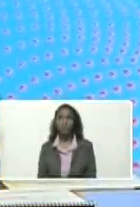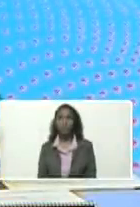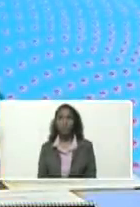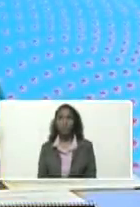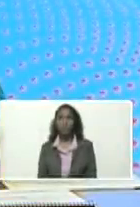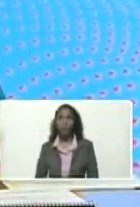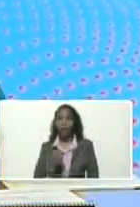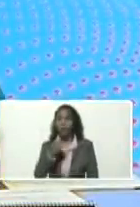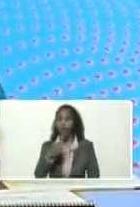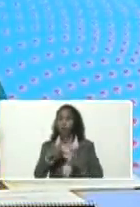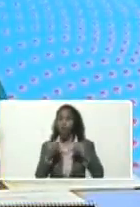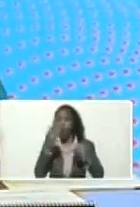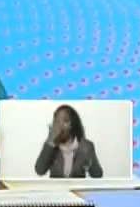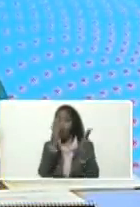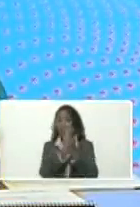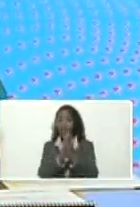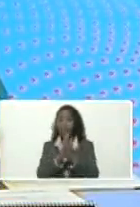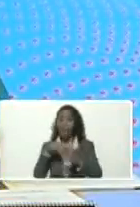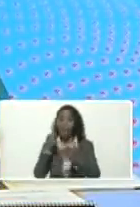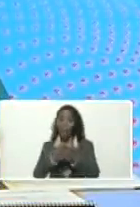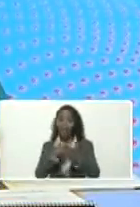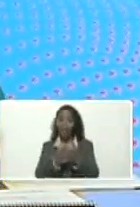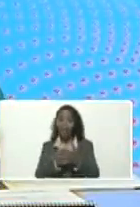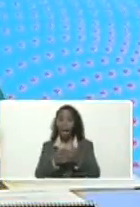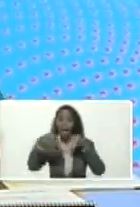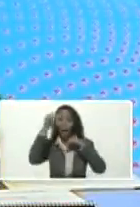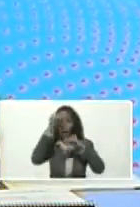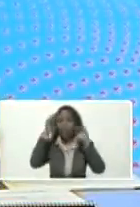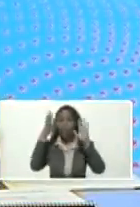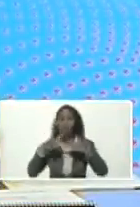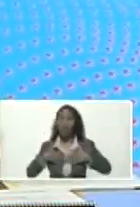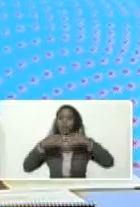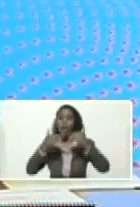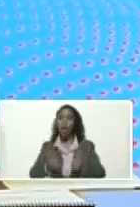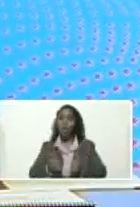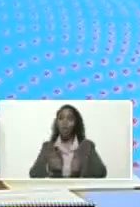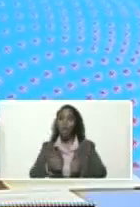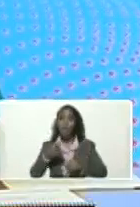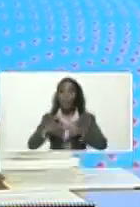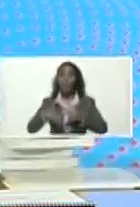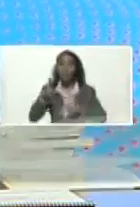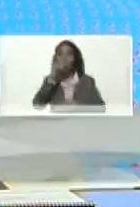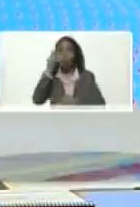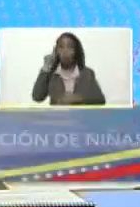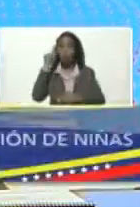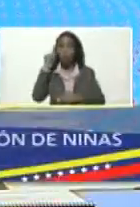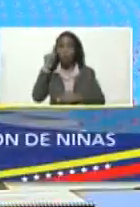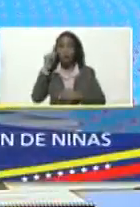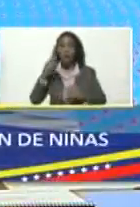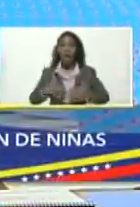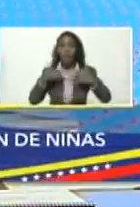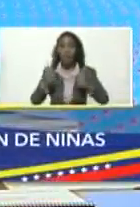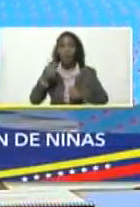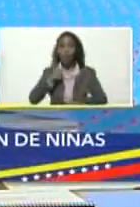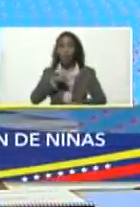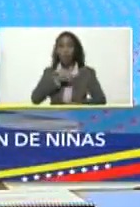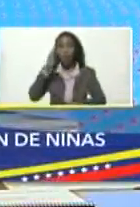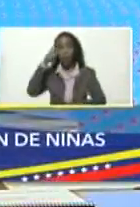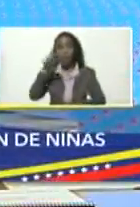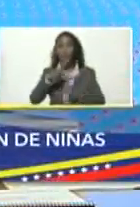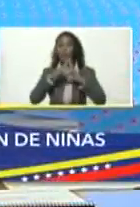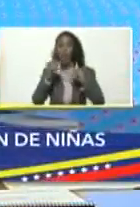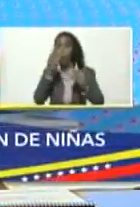Bueno, en todos los frentes de batalla, atendiendo la salud de los niños y niñas, la salud de nuestro pueblo, en